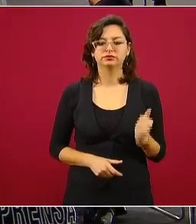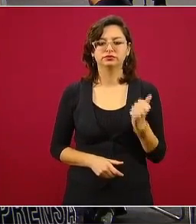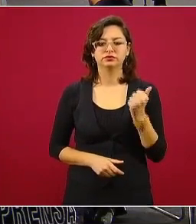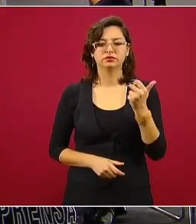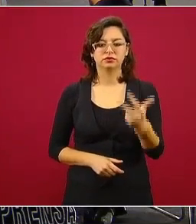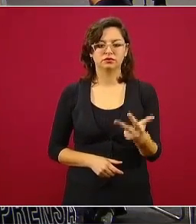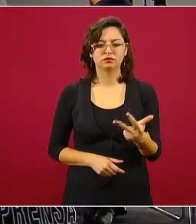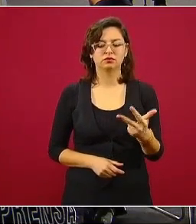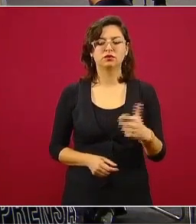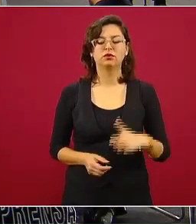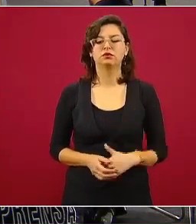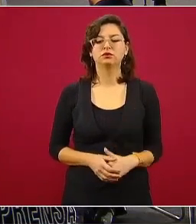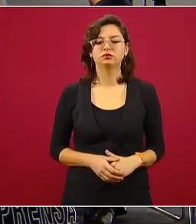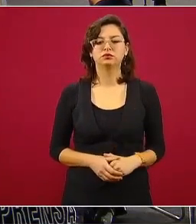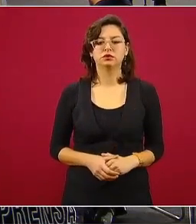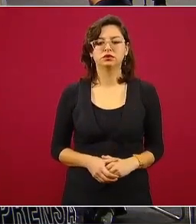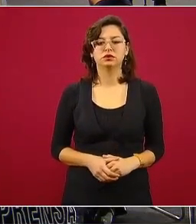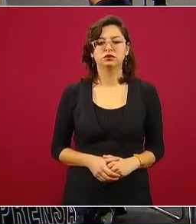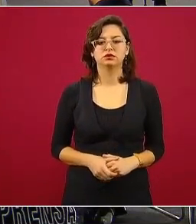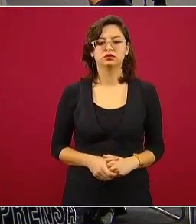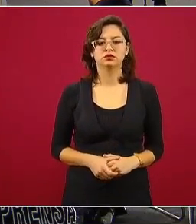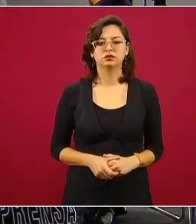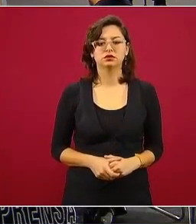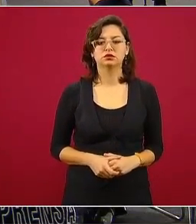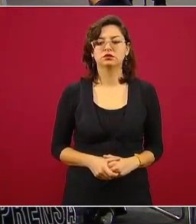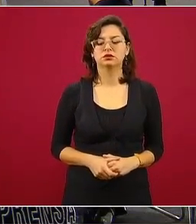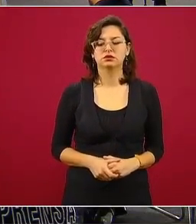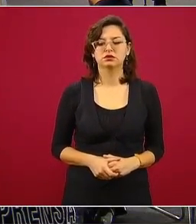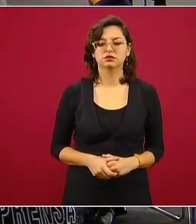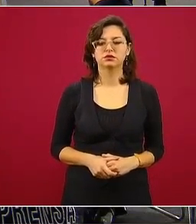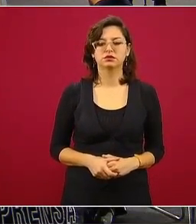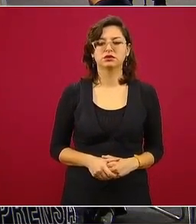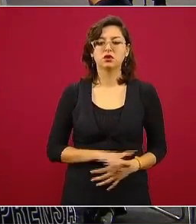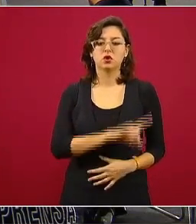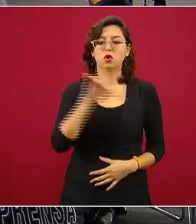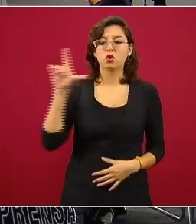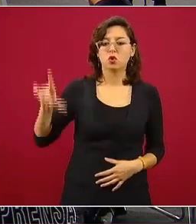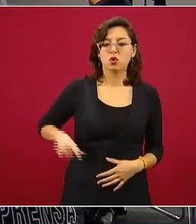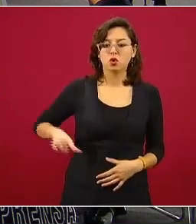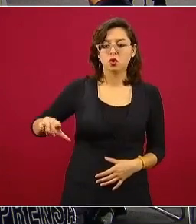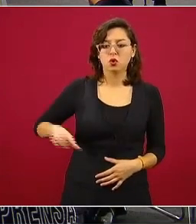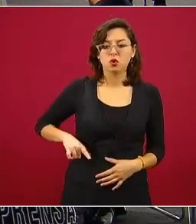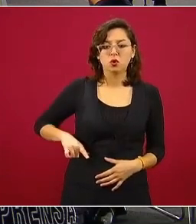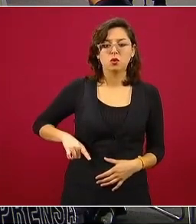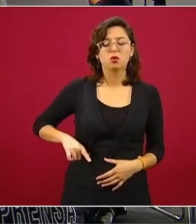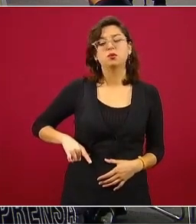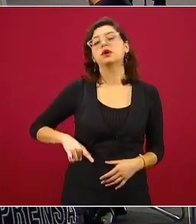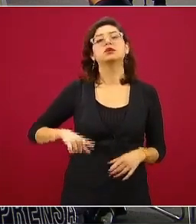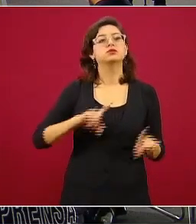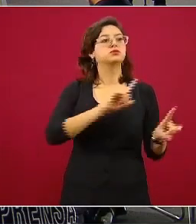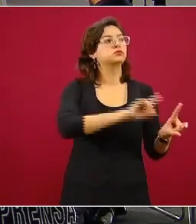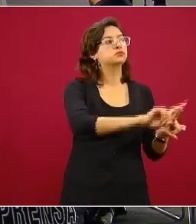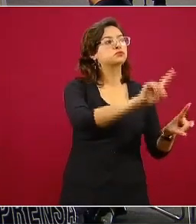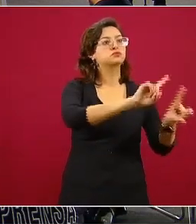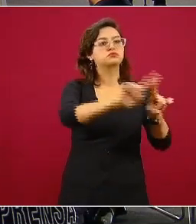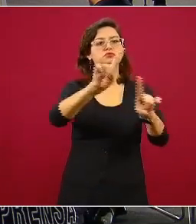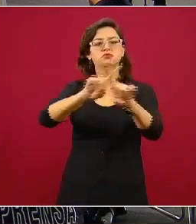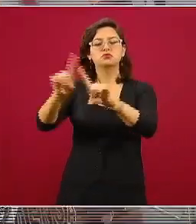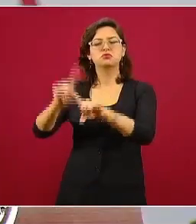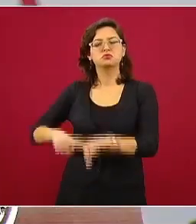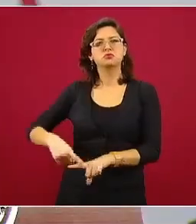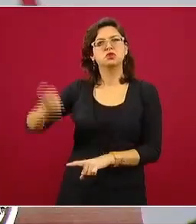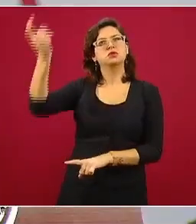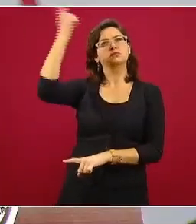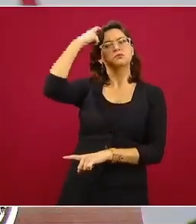Procurar que las ideas y las acciones de los gobiernos de los países del mundo